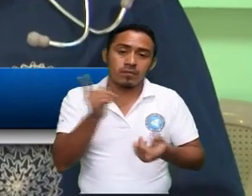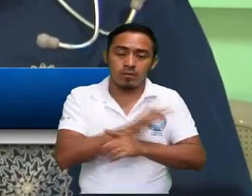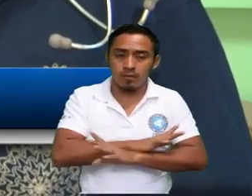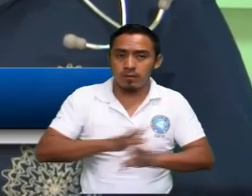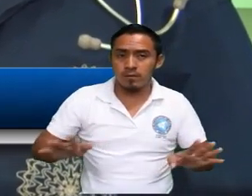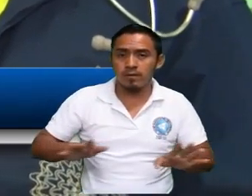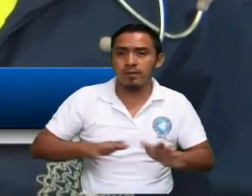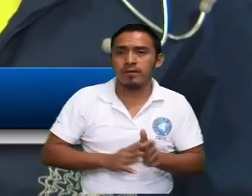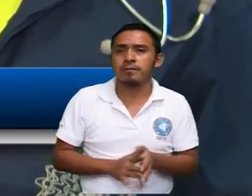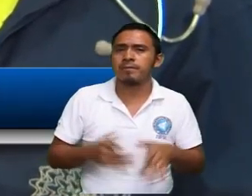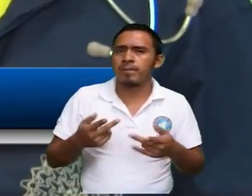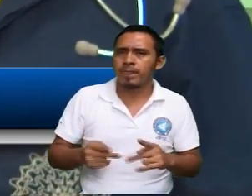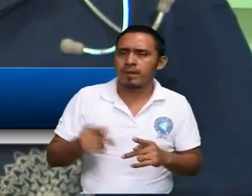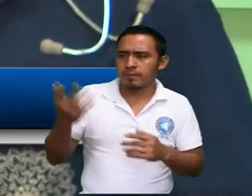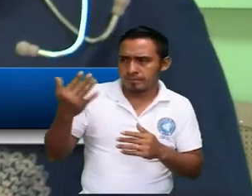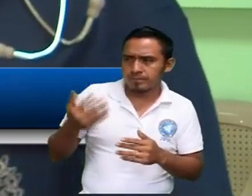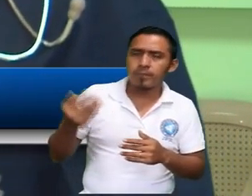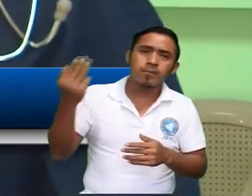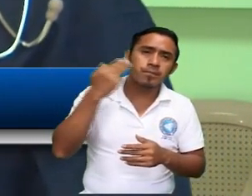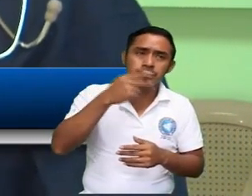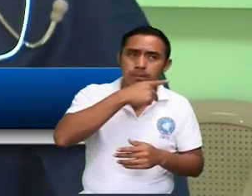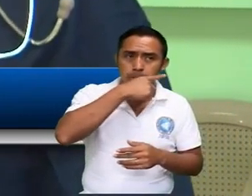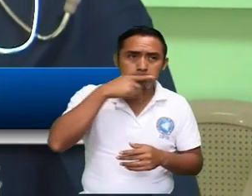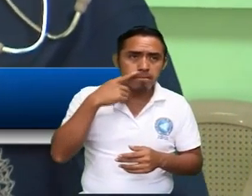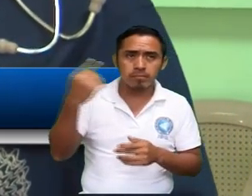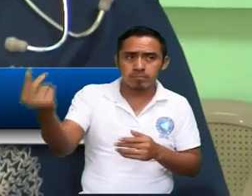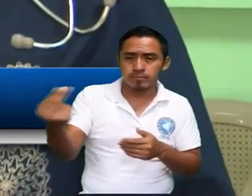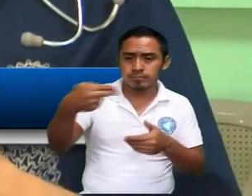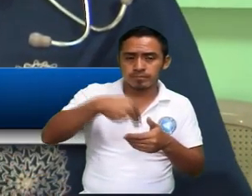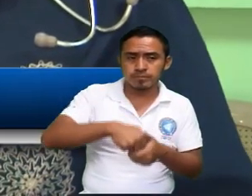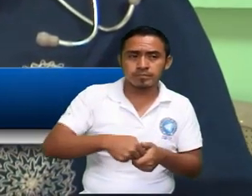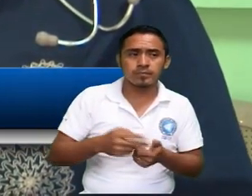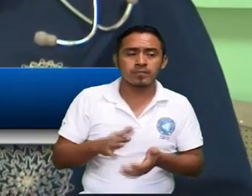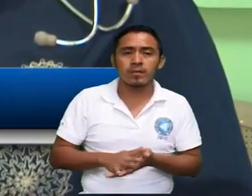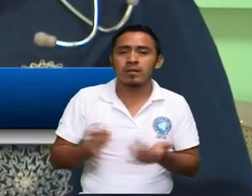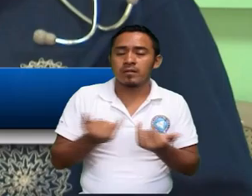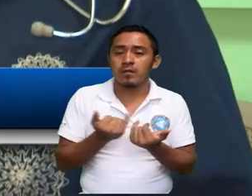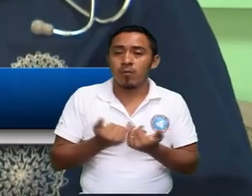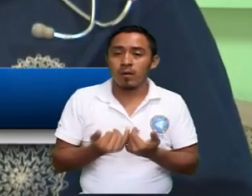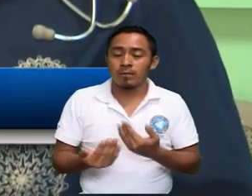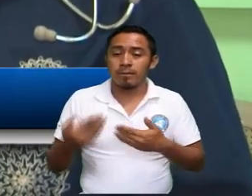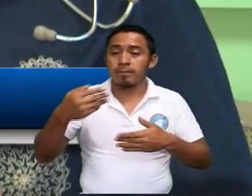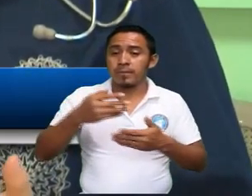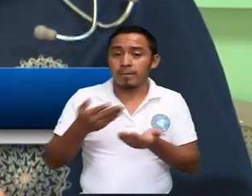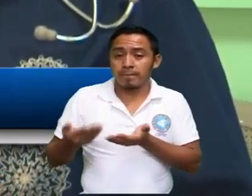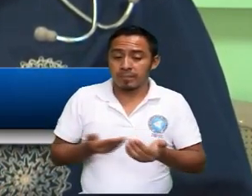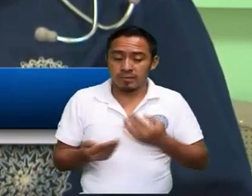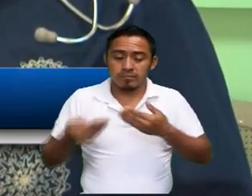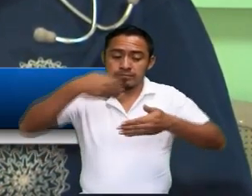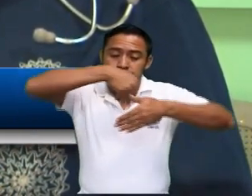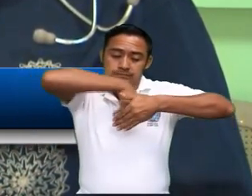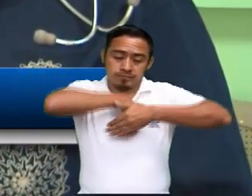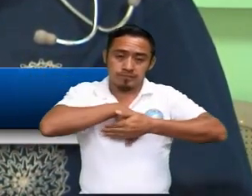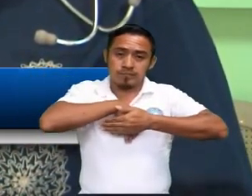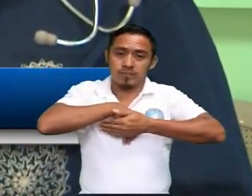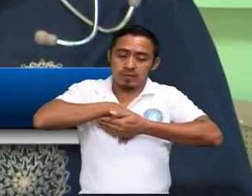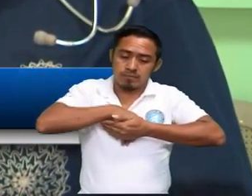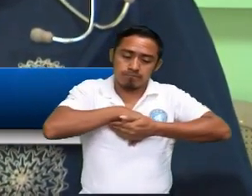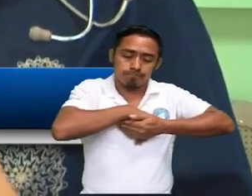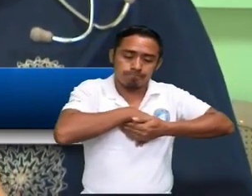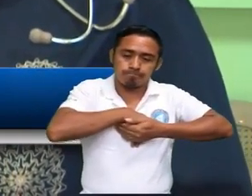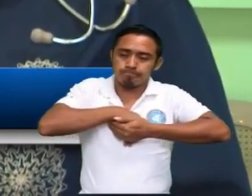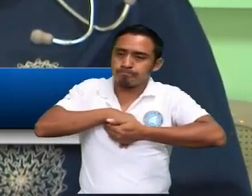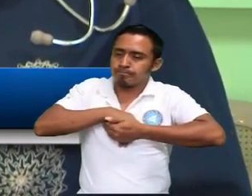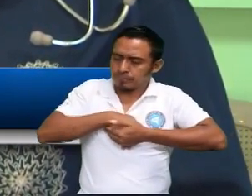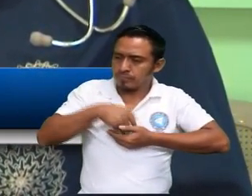cuando nosotros incorporamos al padre y hacemos que el padre haga canguro, o sea, contacto piel con piel, lo bonito de la experiencia que hemos visto